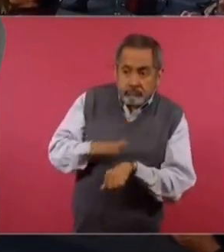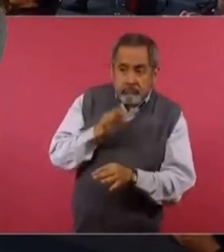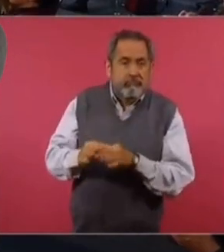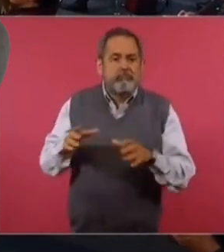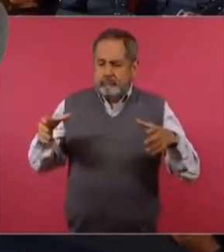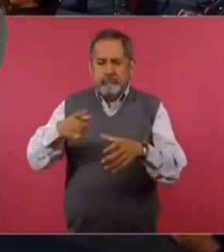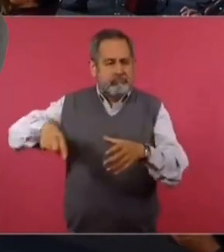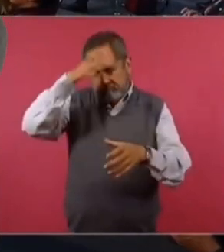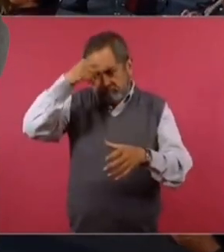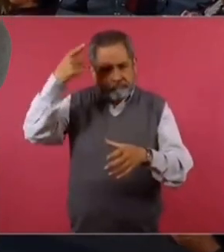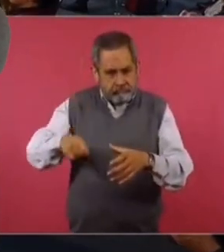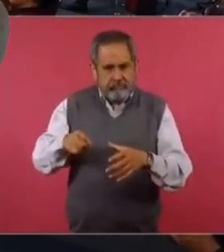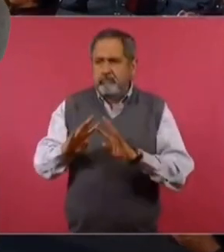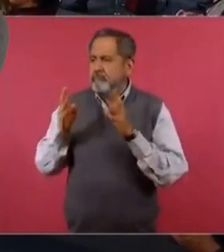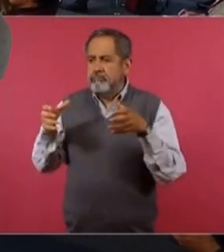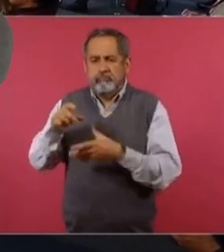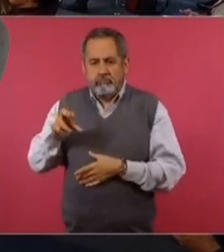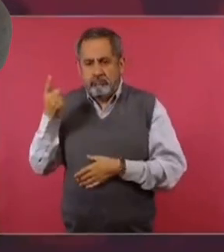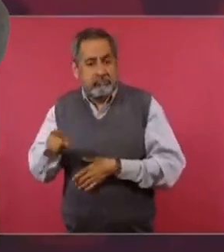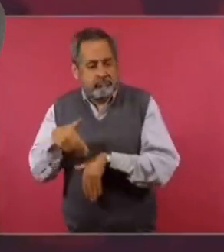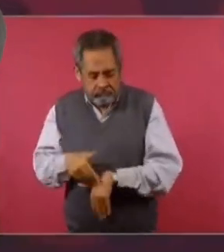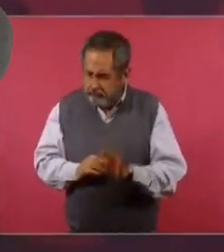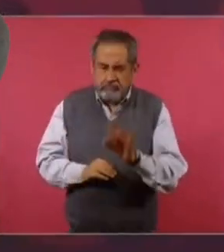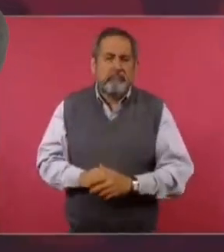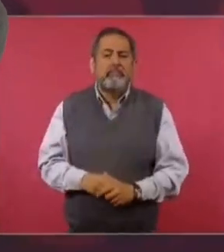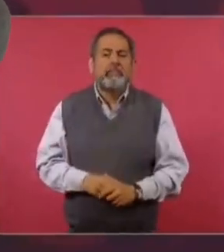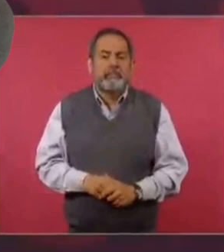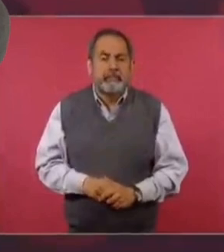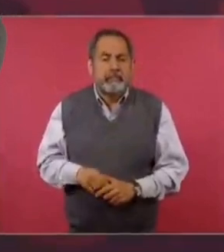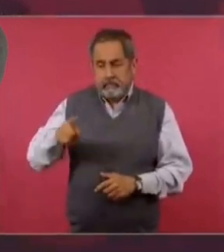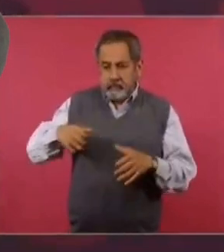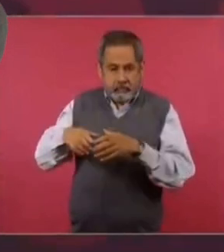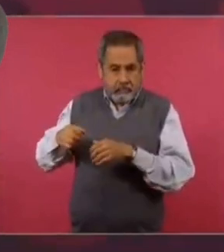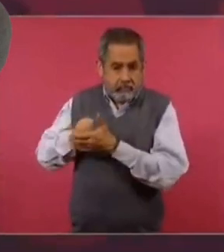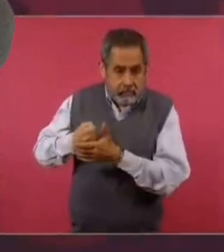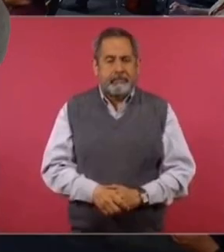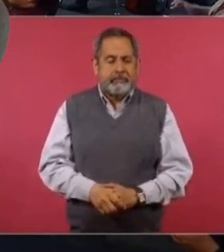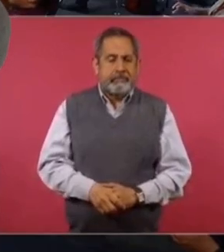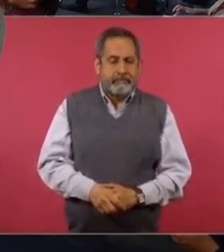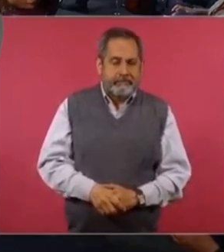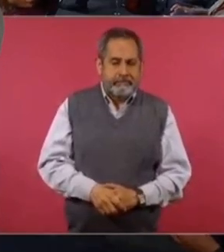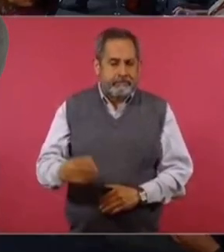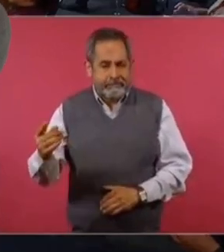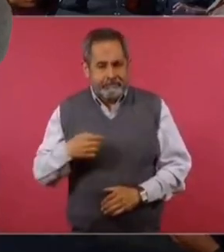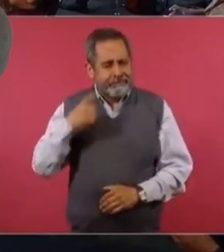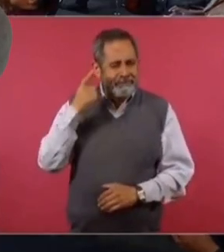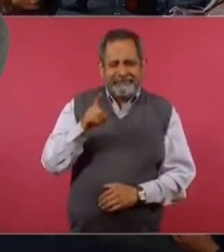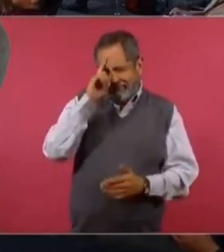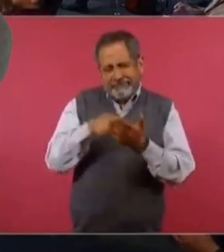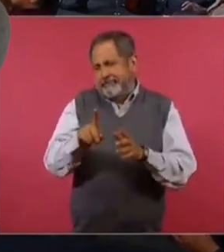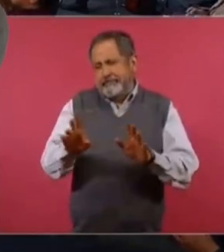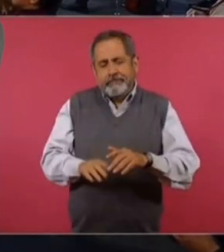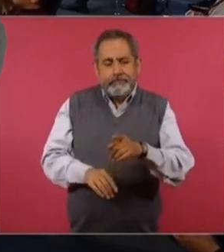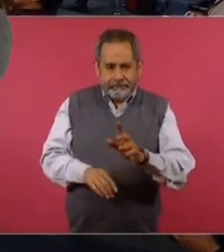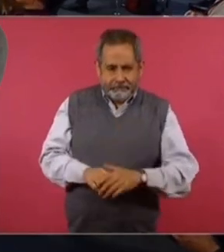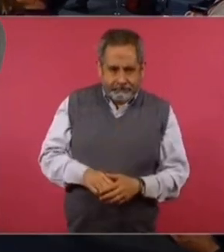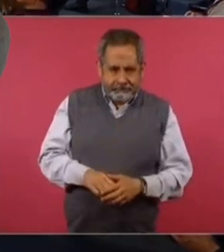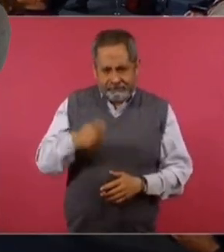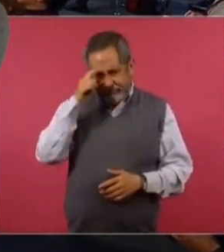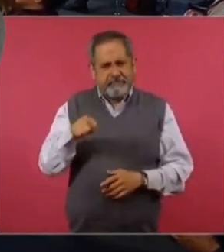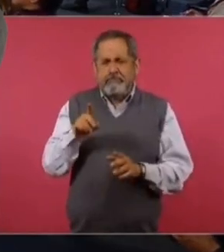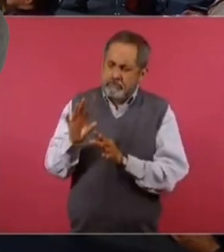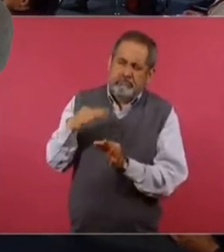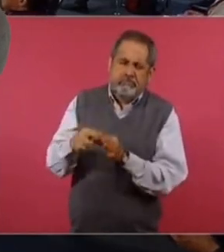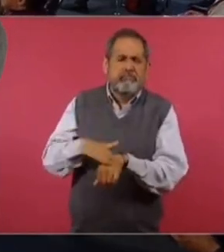ese mandato del Consejo del Movimiento Nuestro, de Morena. Hago un paréntesis, ¿no? Creo que se está